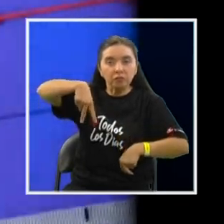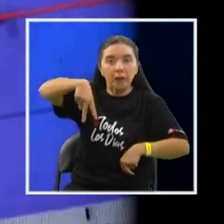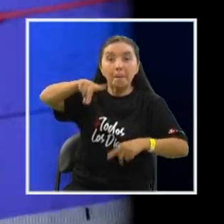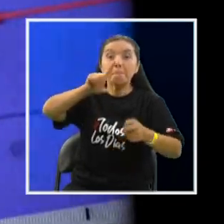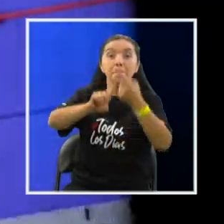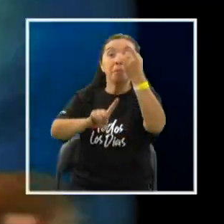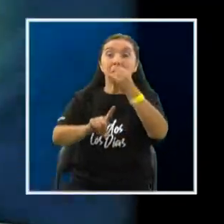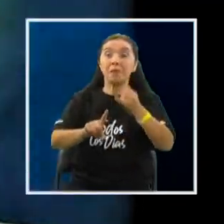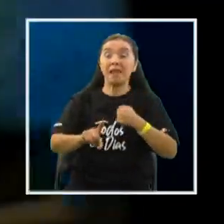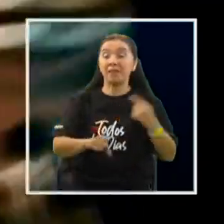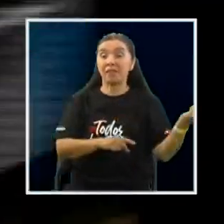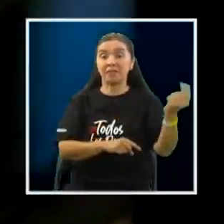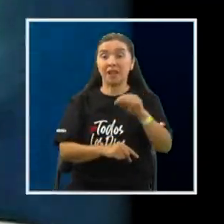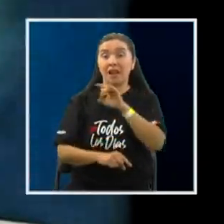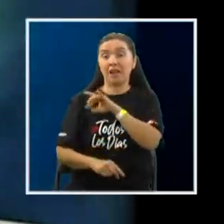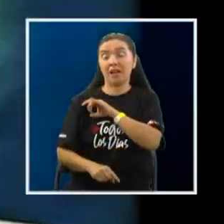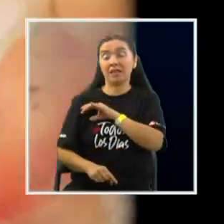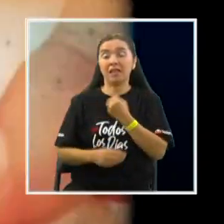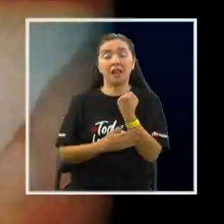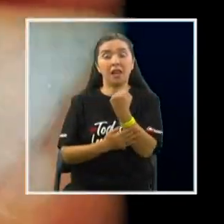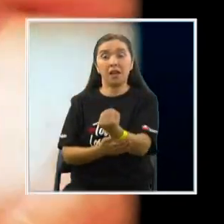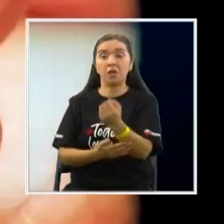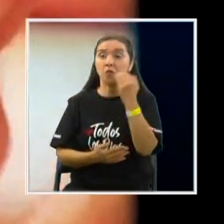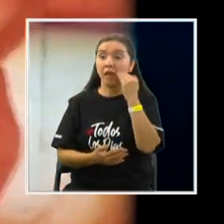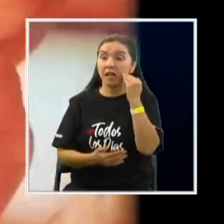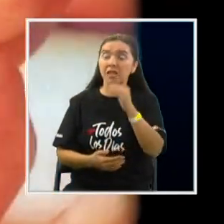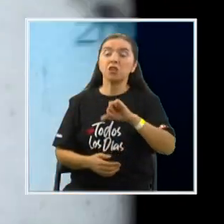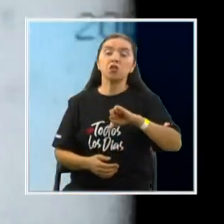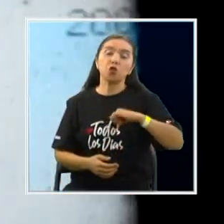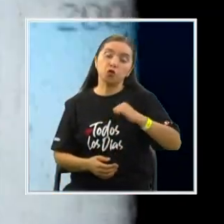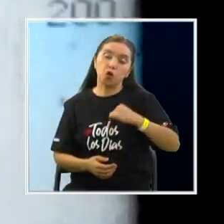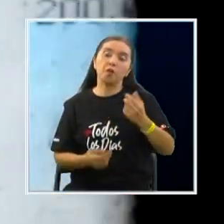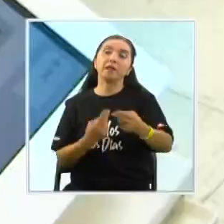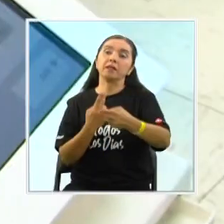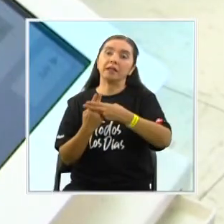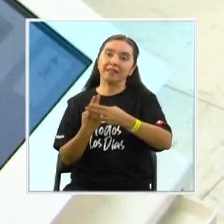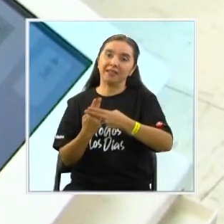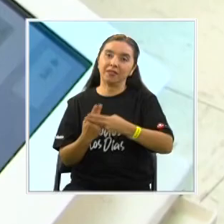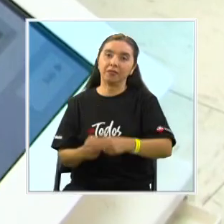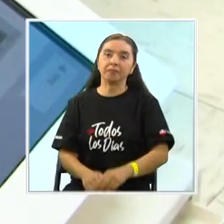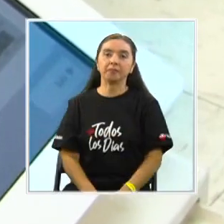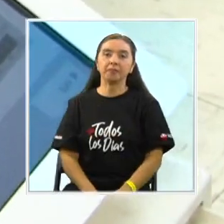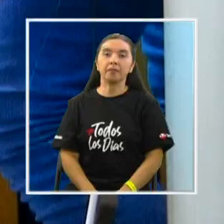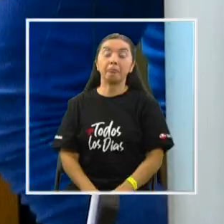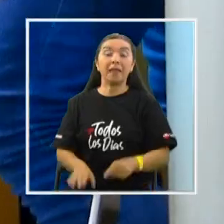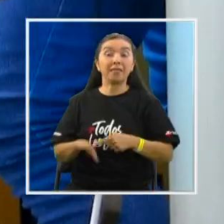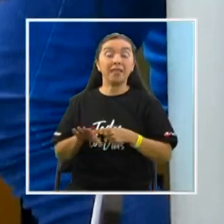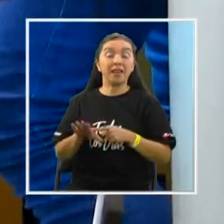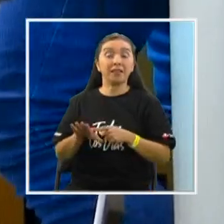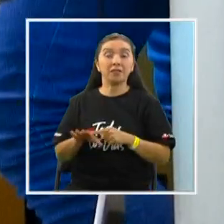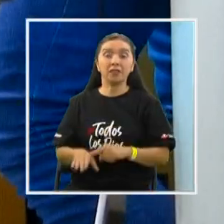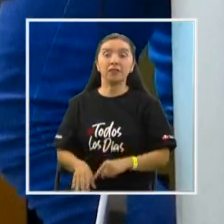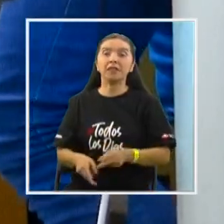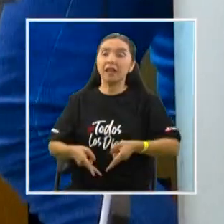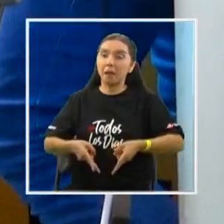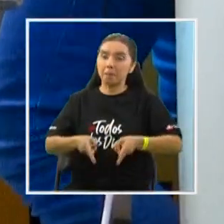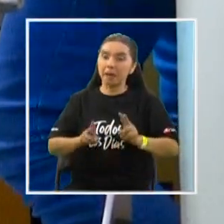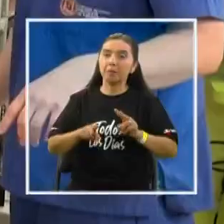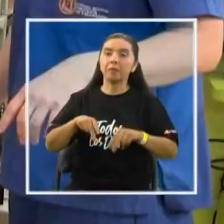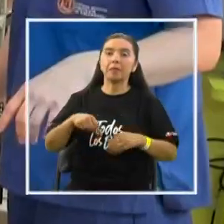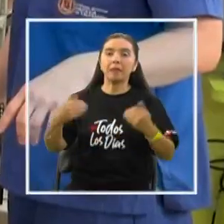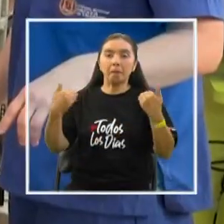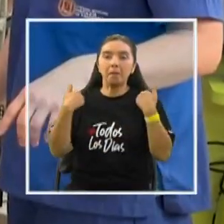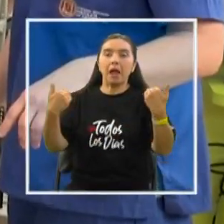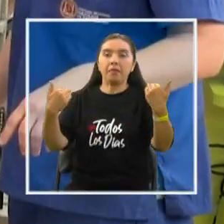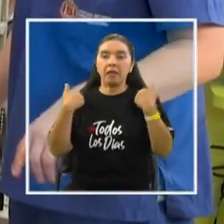vez al país, beneficiando a los niños, niñas y jóvenes de Teletón. Esta tecnología permite el